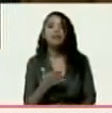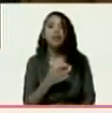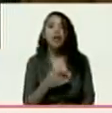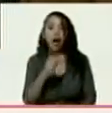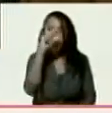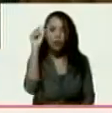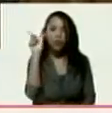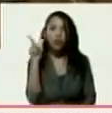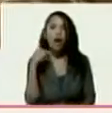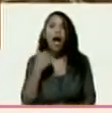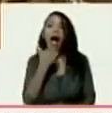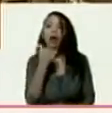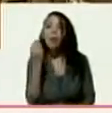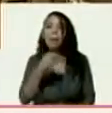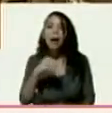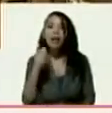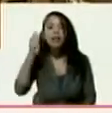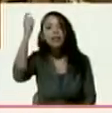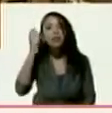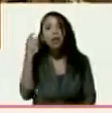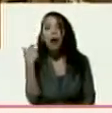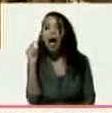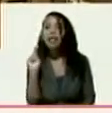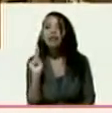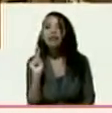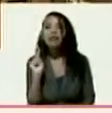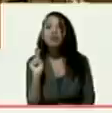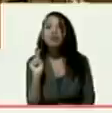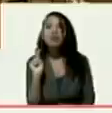diputado? No, ¿verdad?